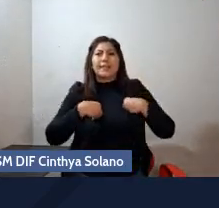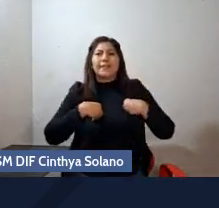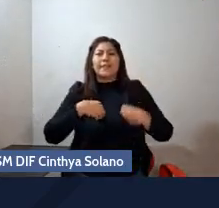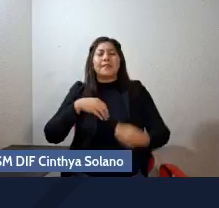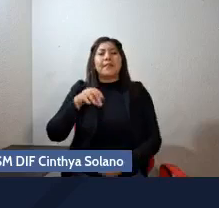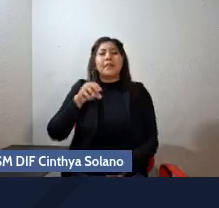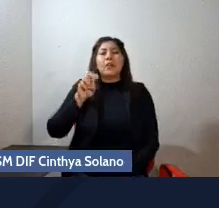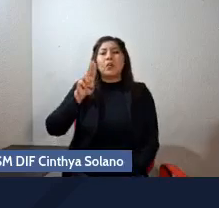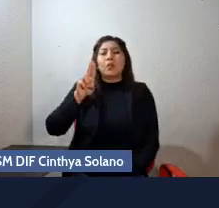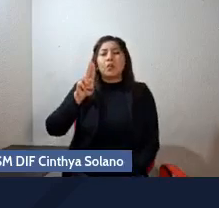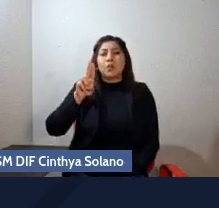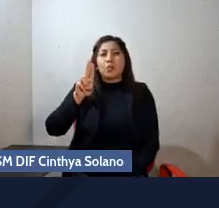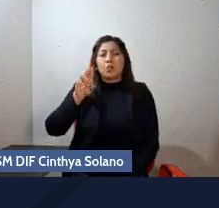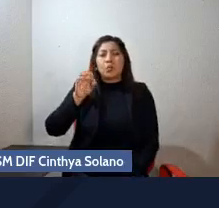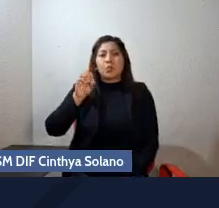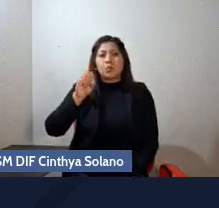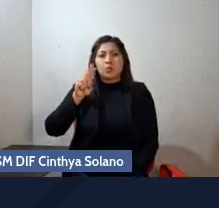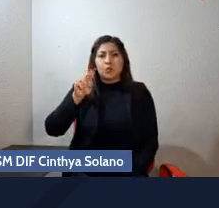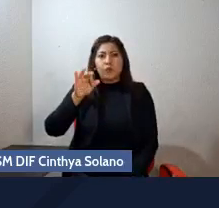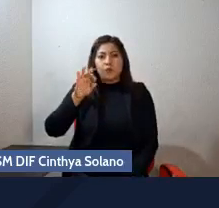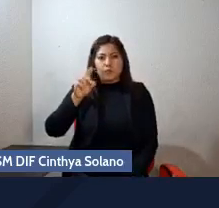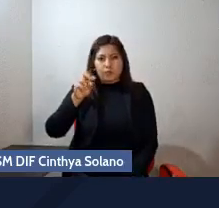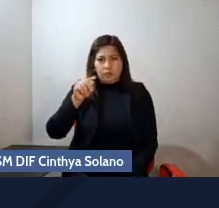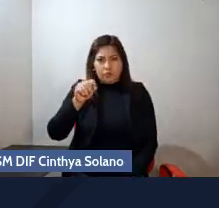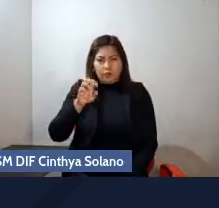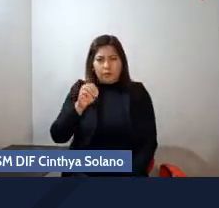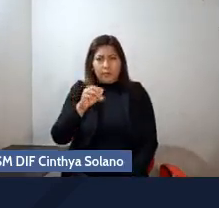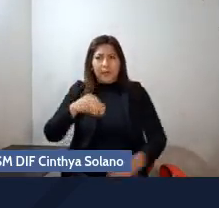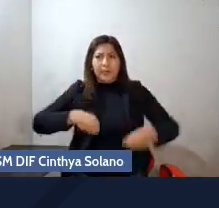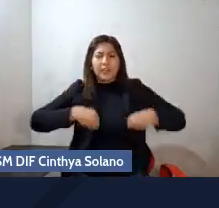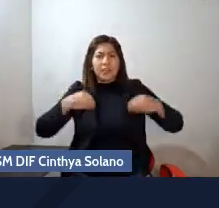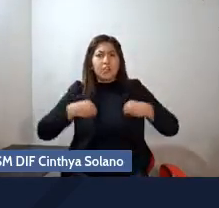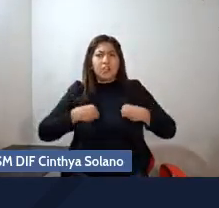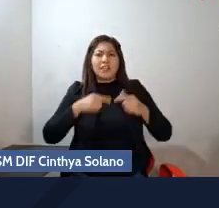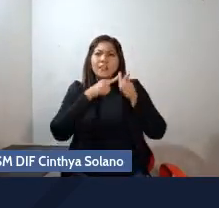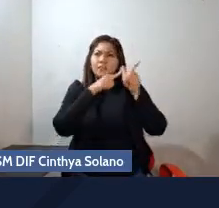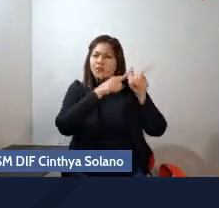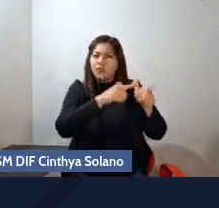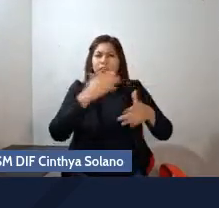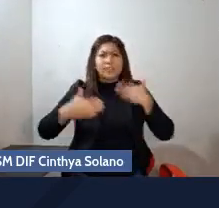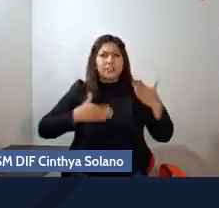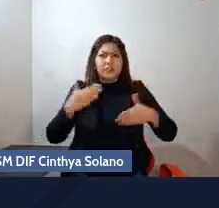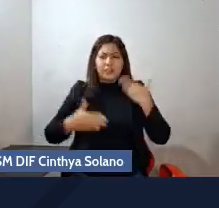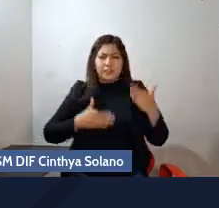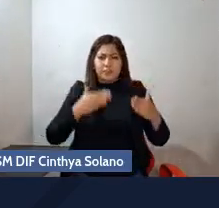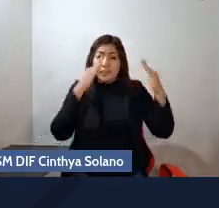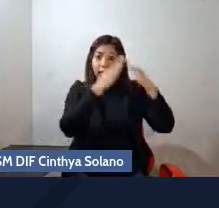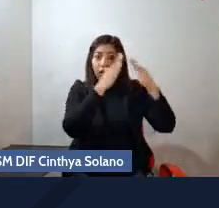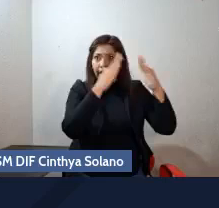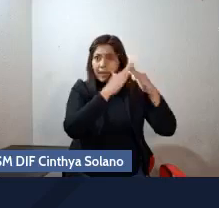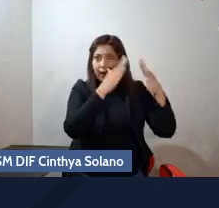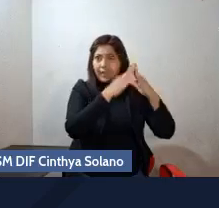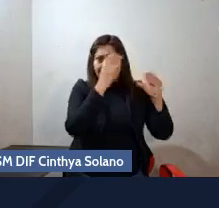disfrutando de los bienes de ese inmueble hasta que yo viva.